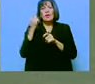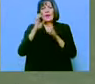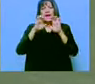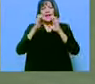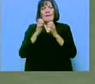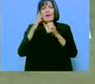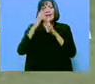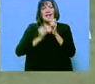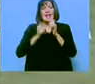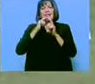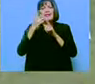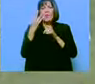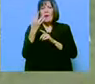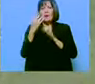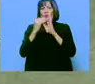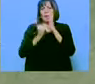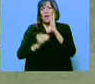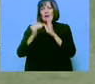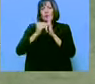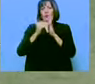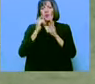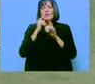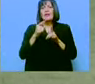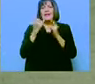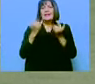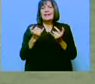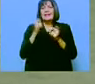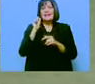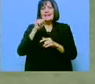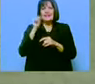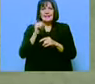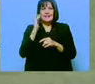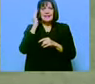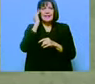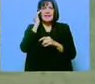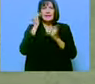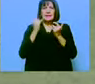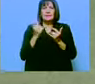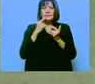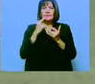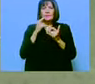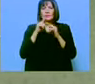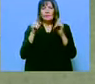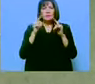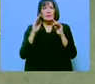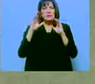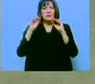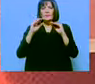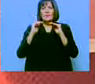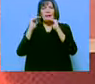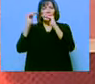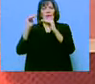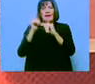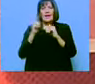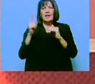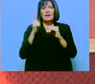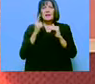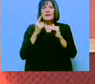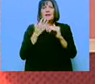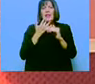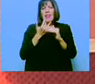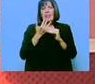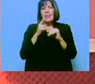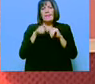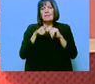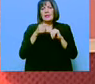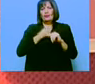opciones de quitarle ese cuarto puesto. Sí, bueno, lógicamente no estamos clasificados, estamos